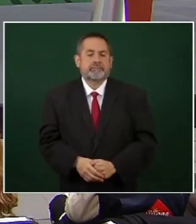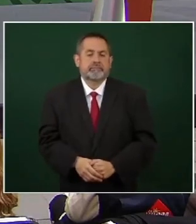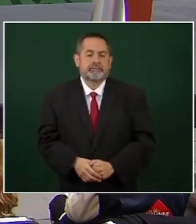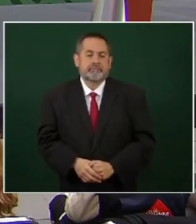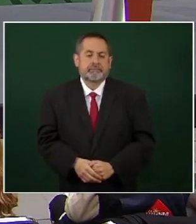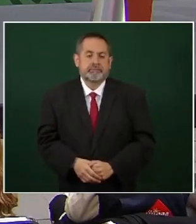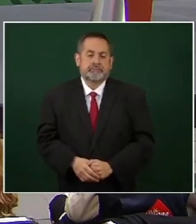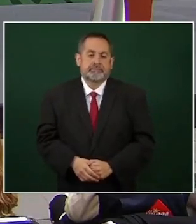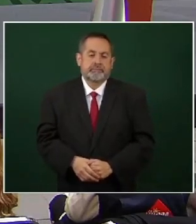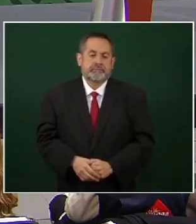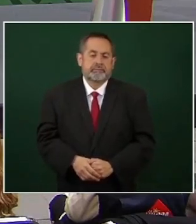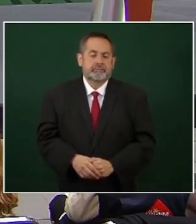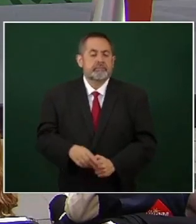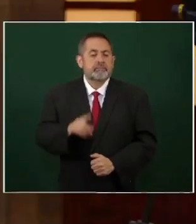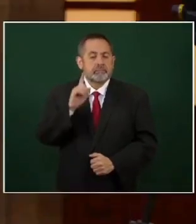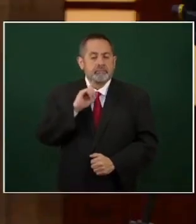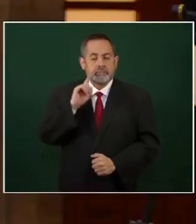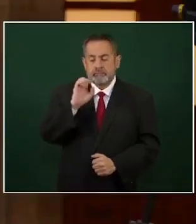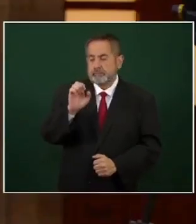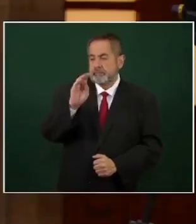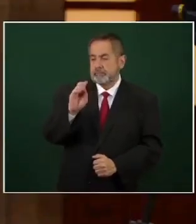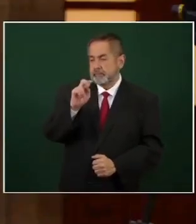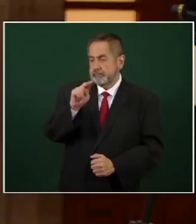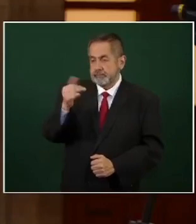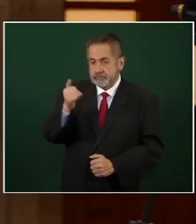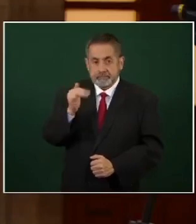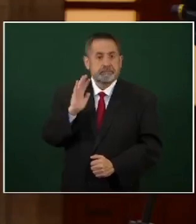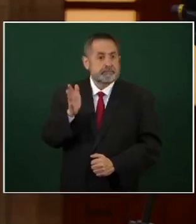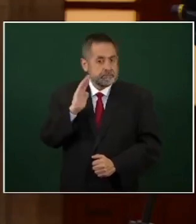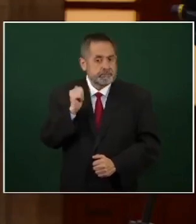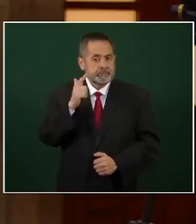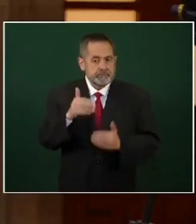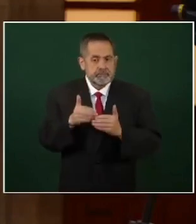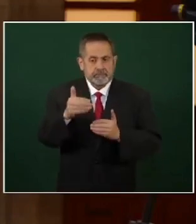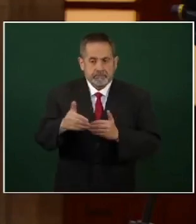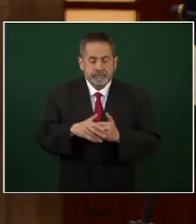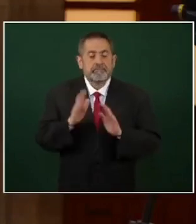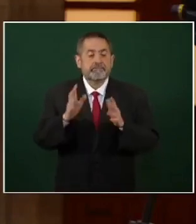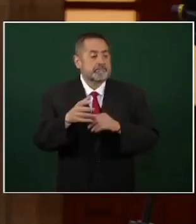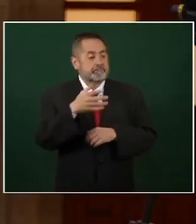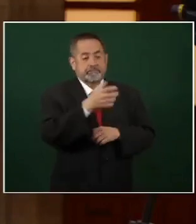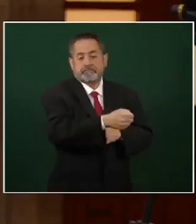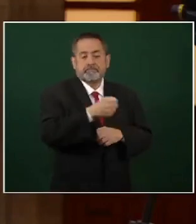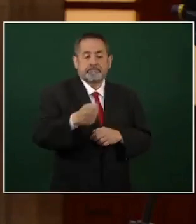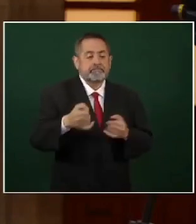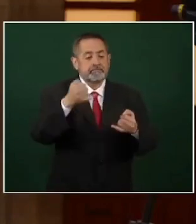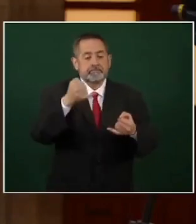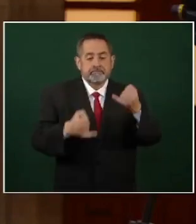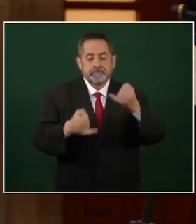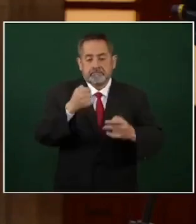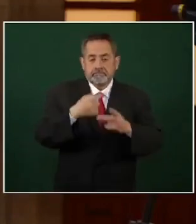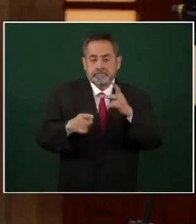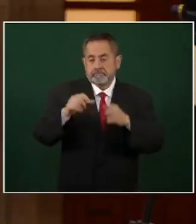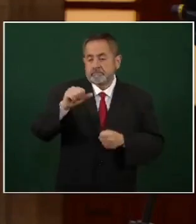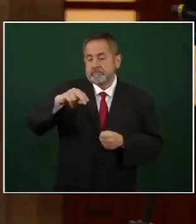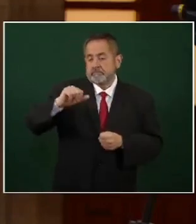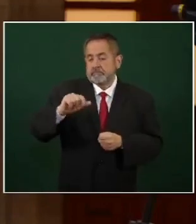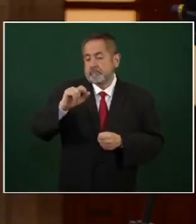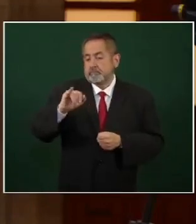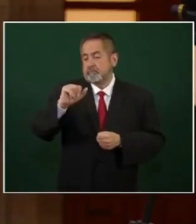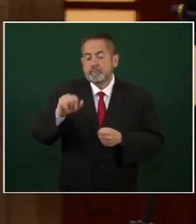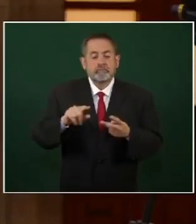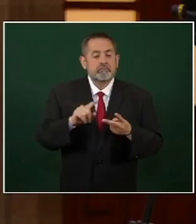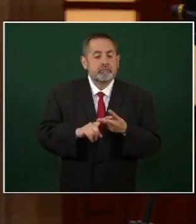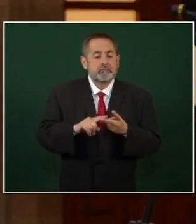En el caso de Devani tenemos un avance. Fueron vinculadas a proceso Ana Luisa N. y